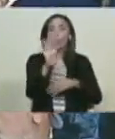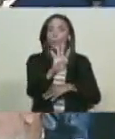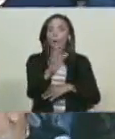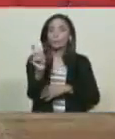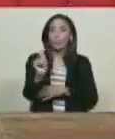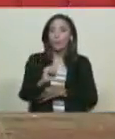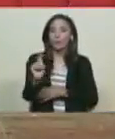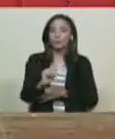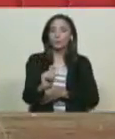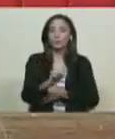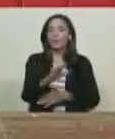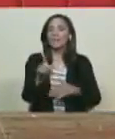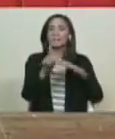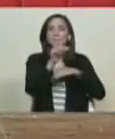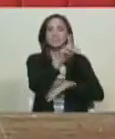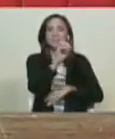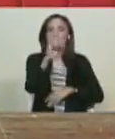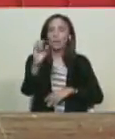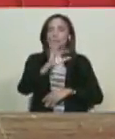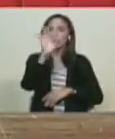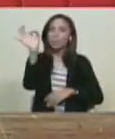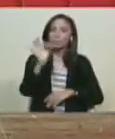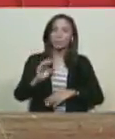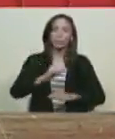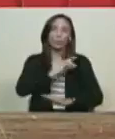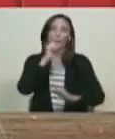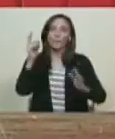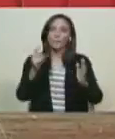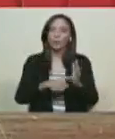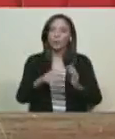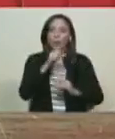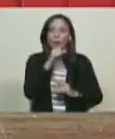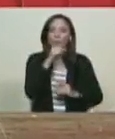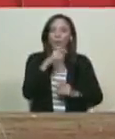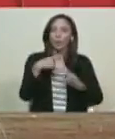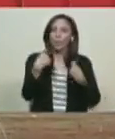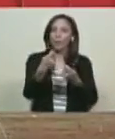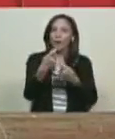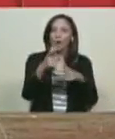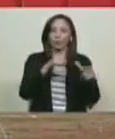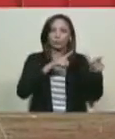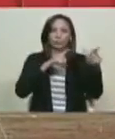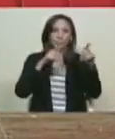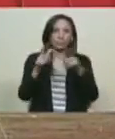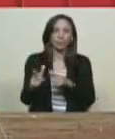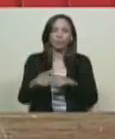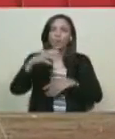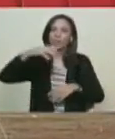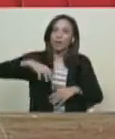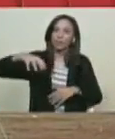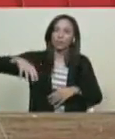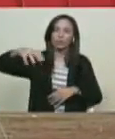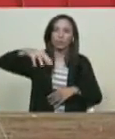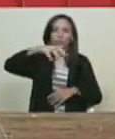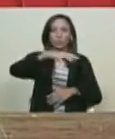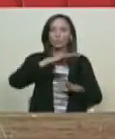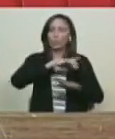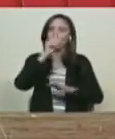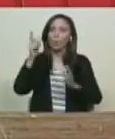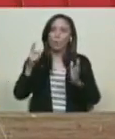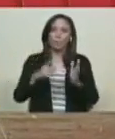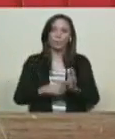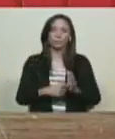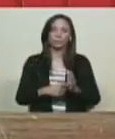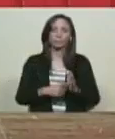llegar al 100% de pensionados y pensionadas a nivel nacional, estado por estado. ¿Con